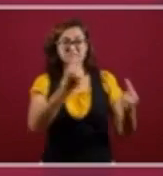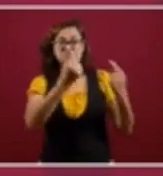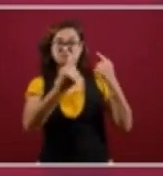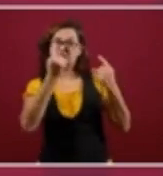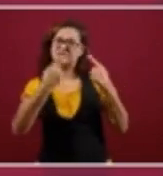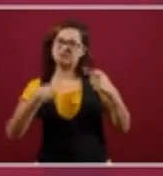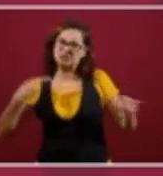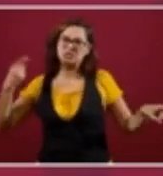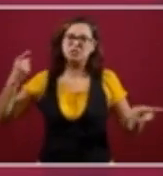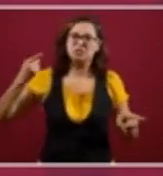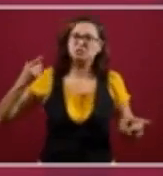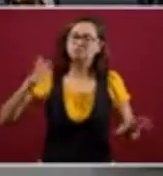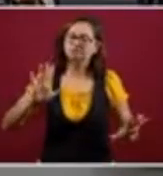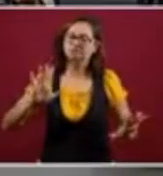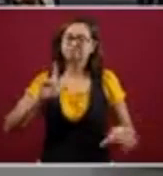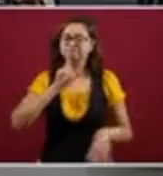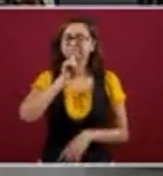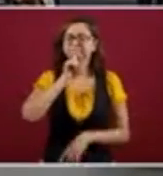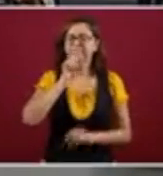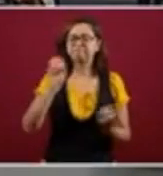provocación. Muchas gracias, presidente.